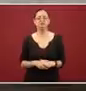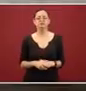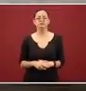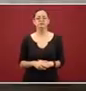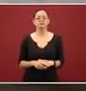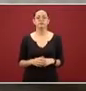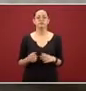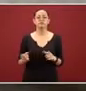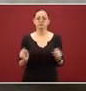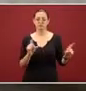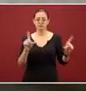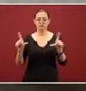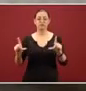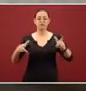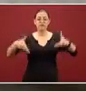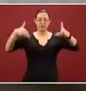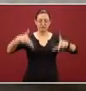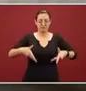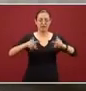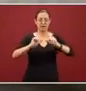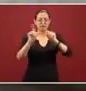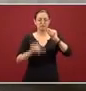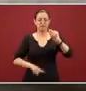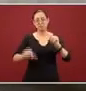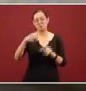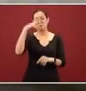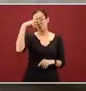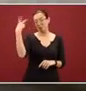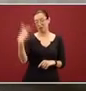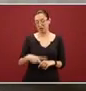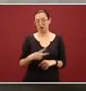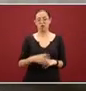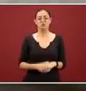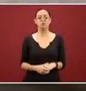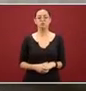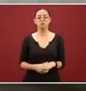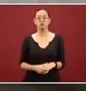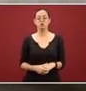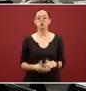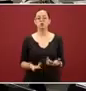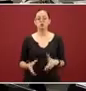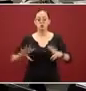la imagen de nuestro panorama nacional. El día de hoy actualizamos a